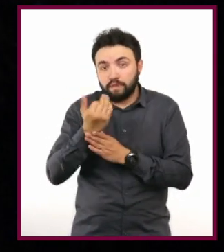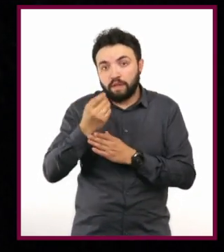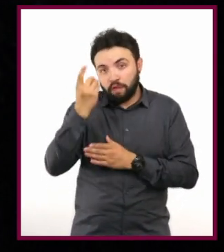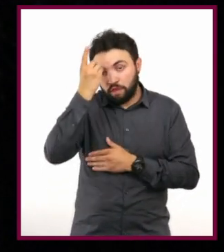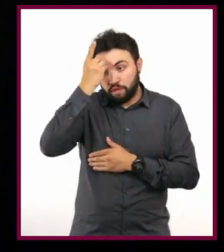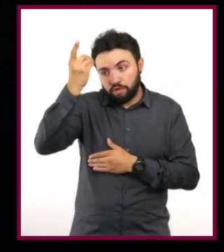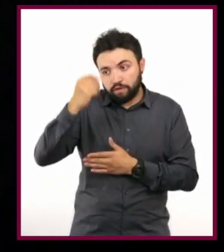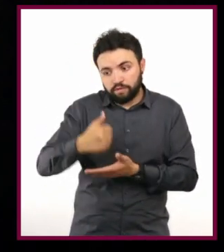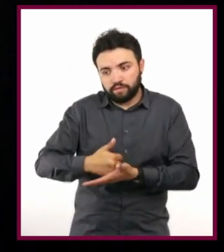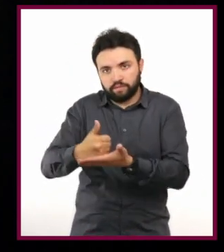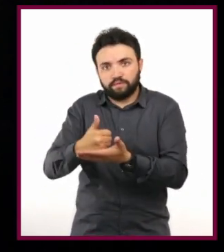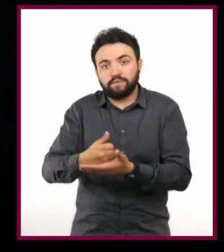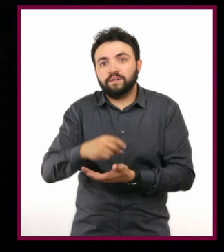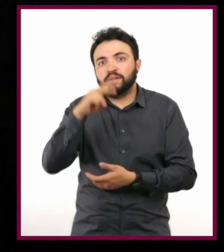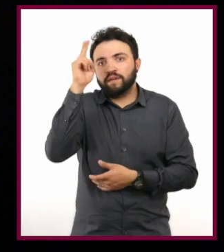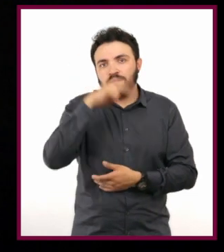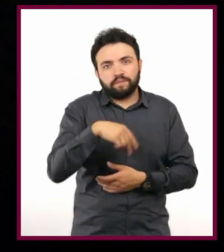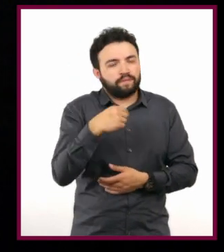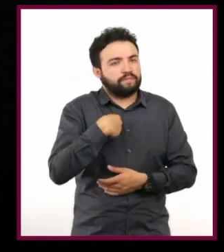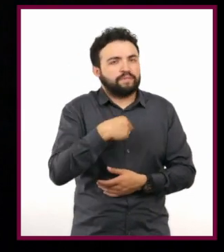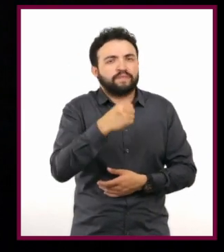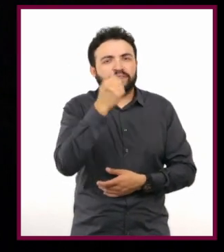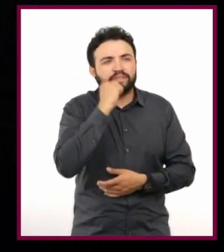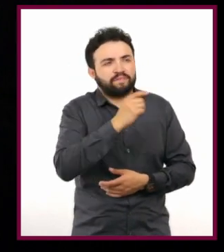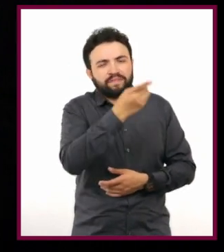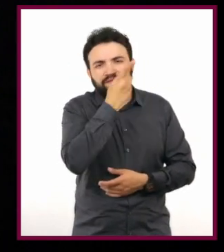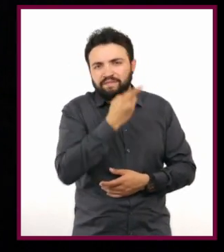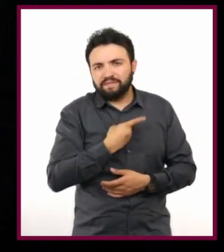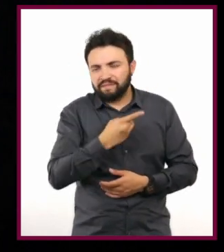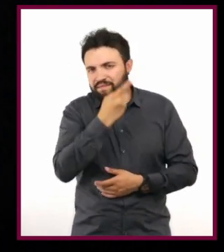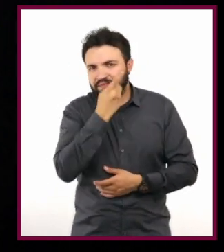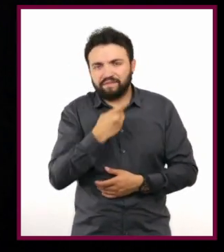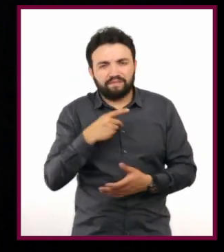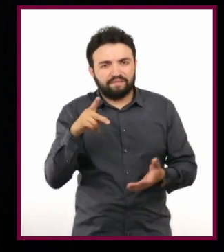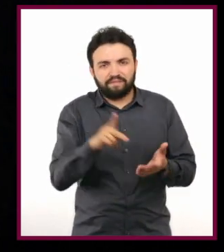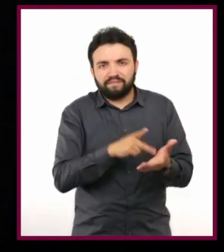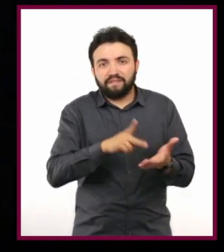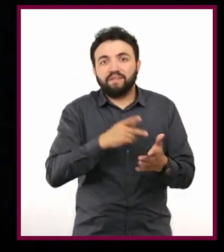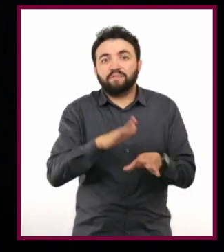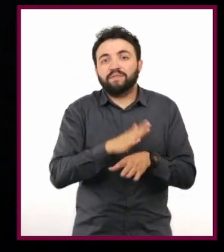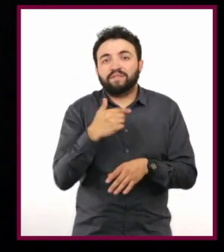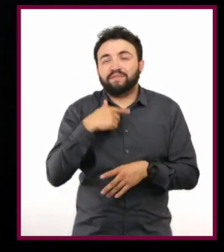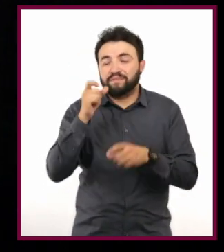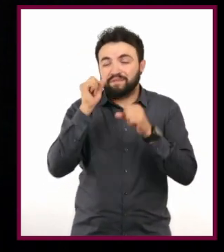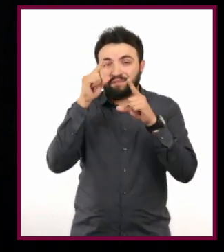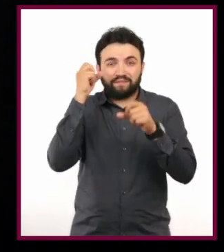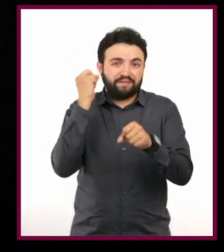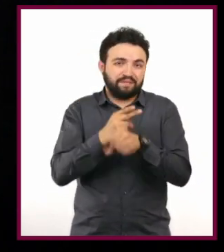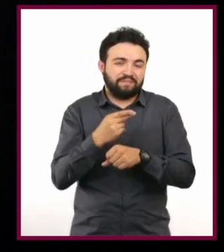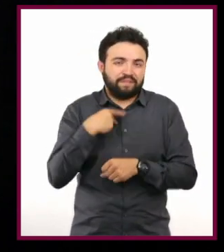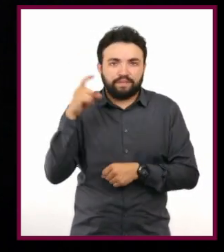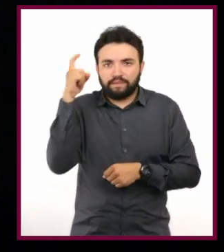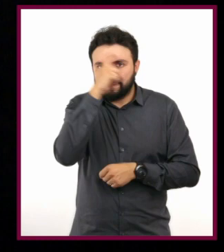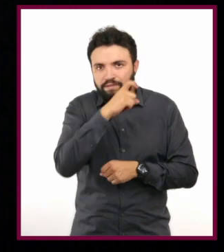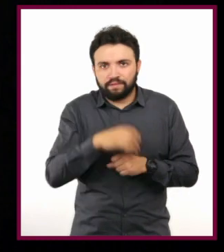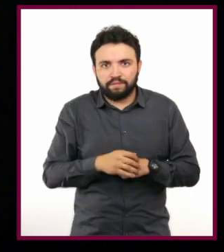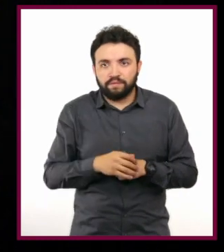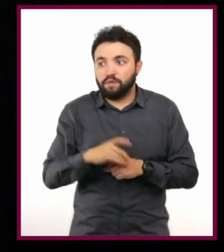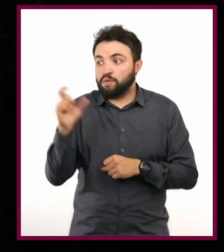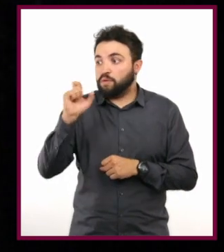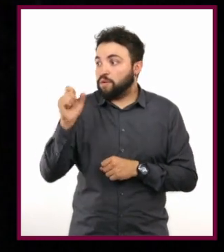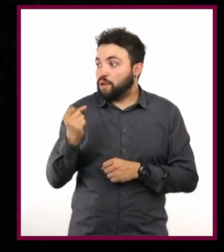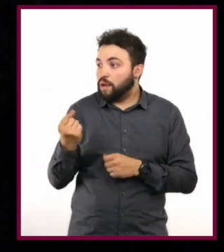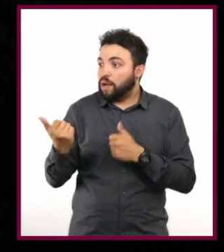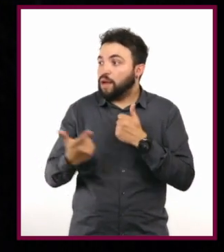Dios lo ayuda. La verdad me lo sigue repitiendo porque me cuesta mucho levantarme temprano. Cuando alguien tiene mucha hambre,